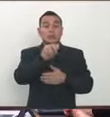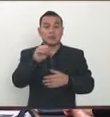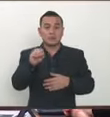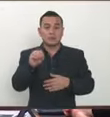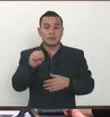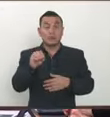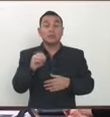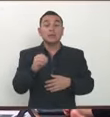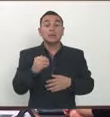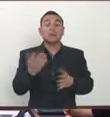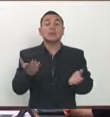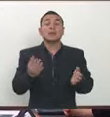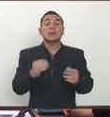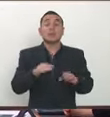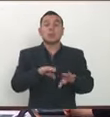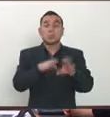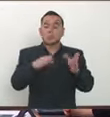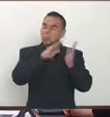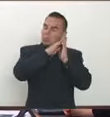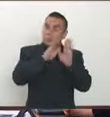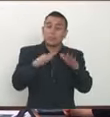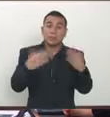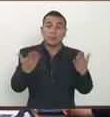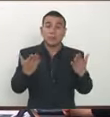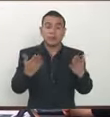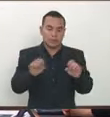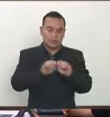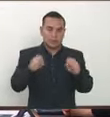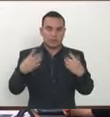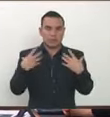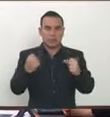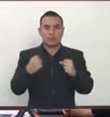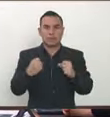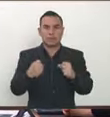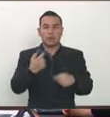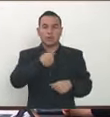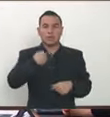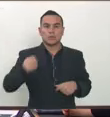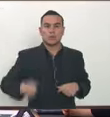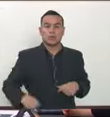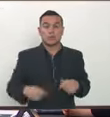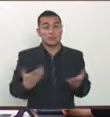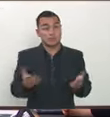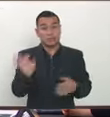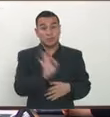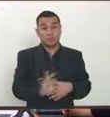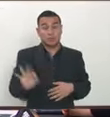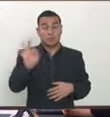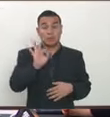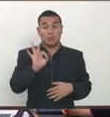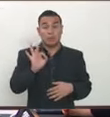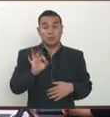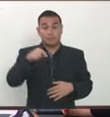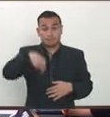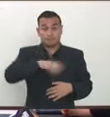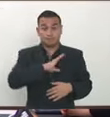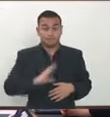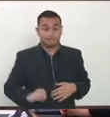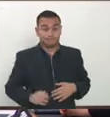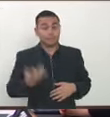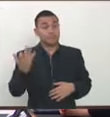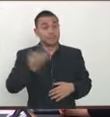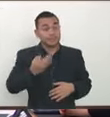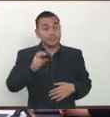construido 2,000 camas. China tiene un sistema de salud muy por encima del nuestro. Tal vez ellos solo necesitaban 2,000 camas, no sé. Pero El Salvador necesita